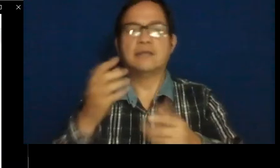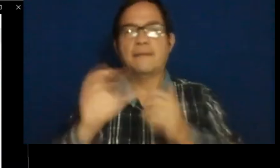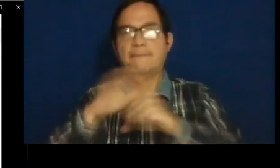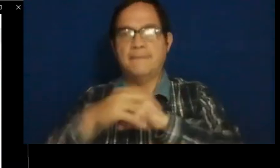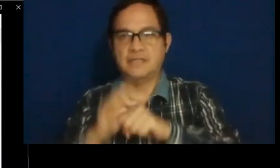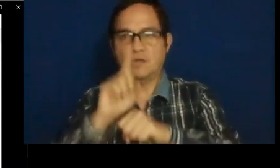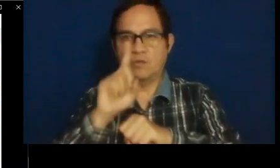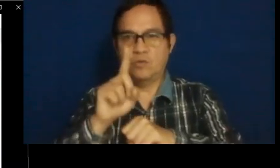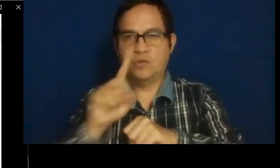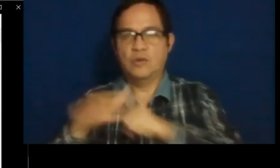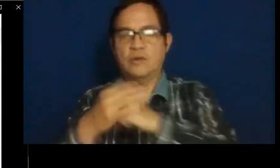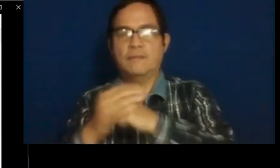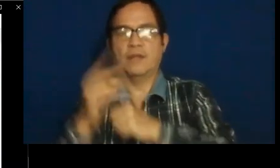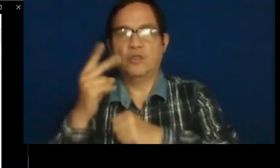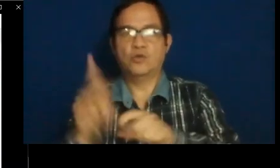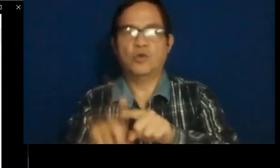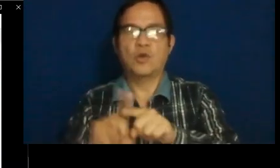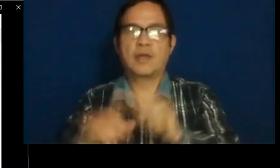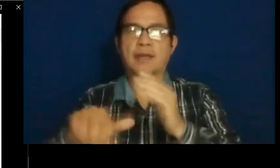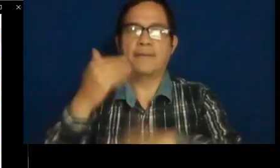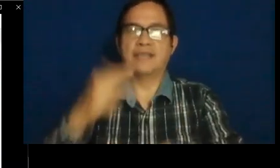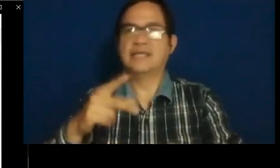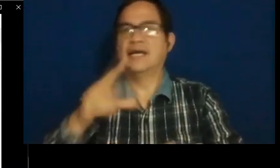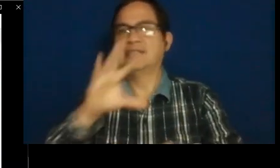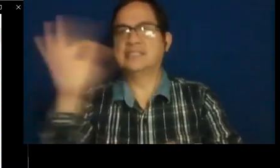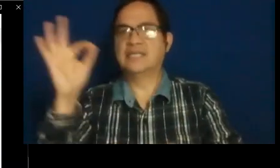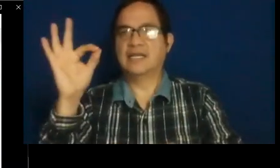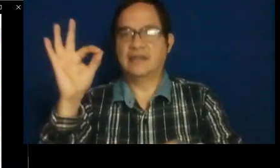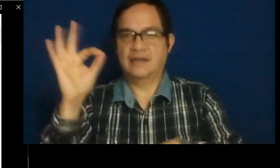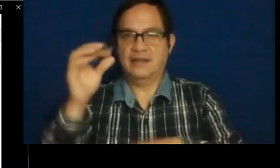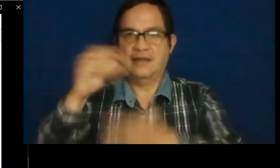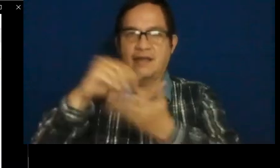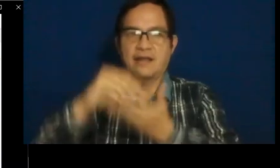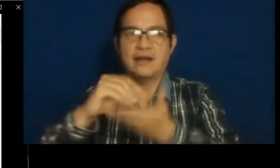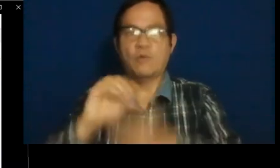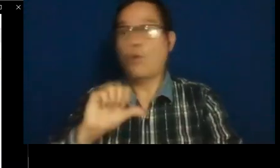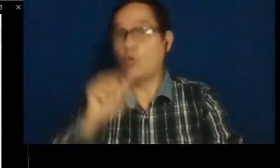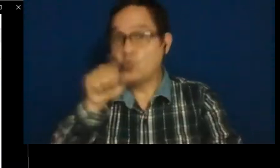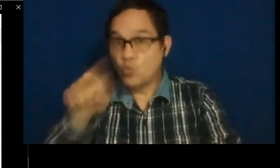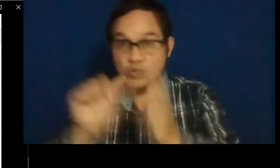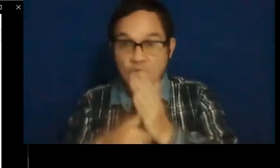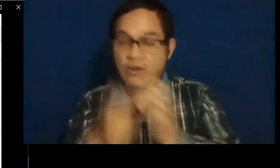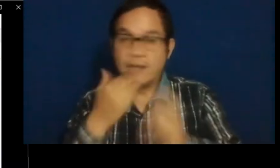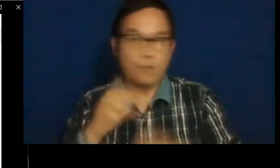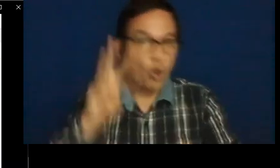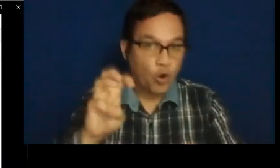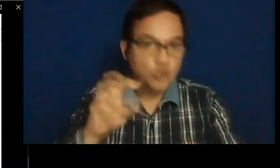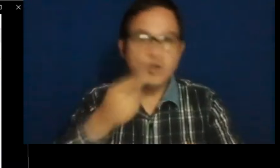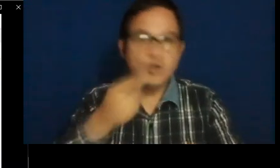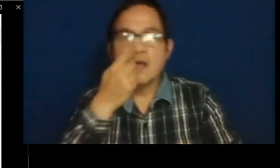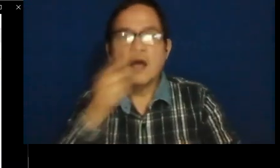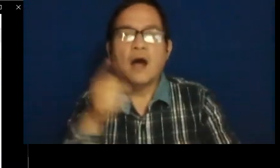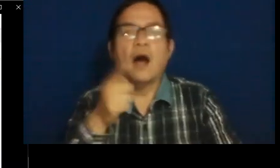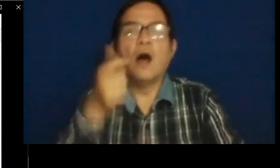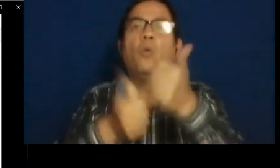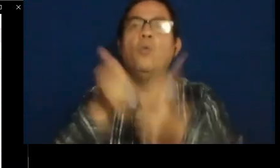son iguales, las voy a tomar en 100 gramos. Si hay un compañero que su cédula termina en 8, entonces va a buscar aquí en la tabla y